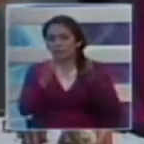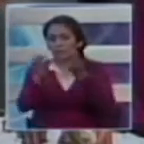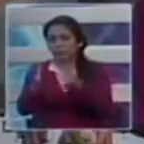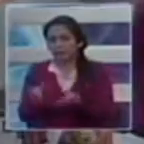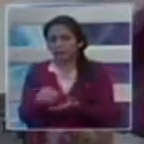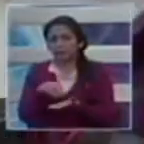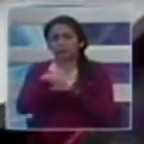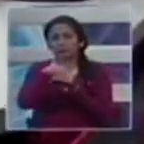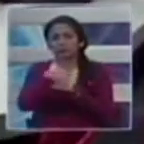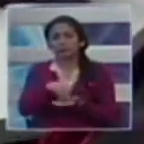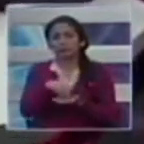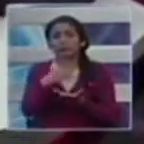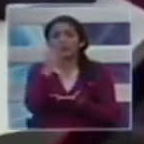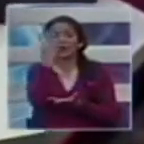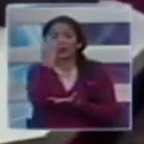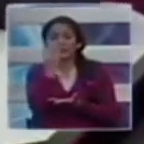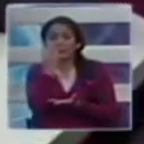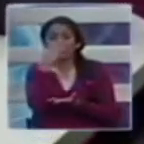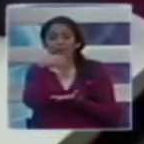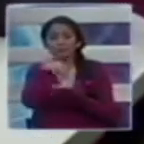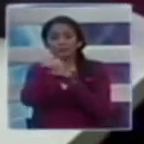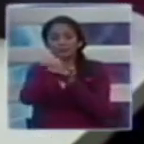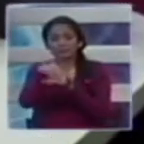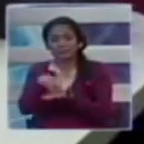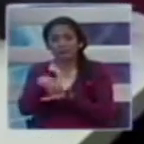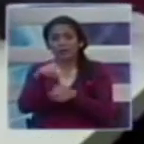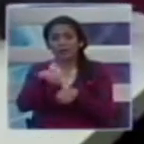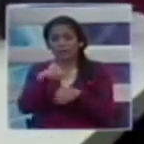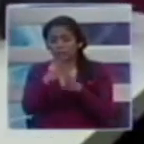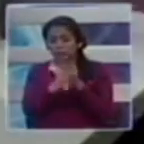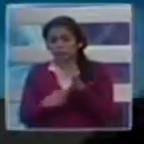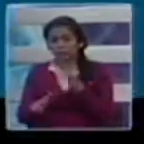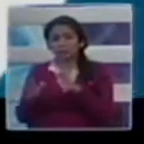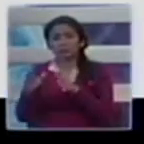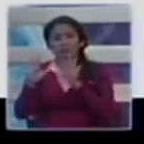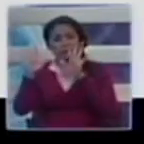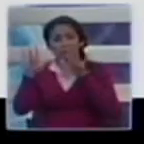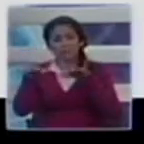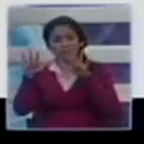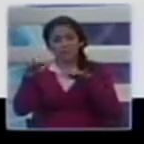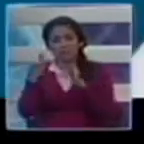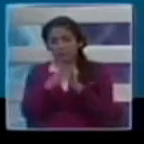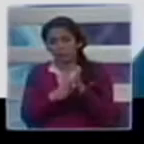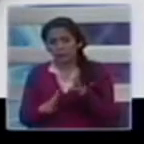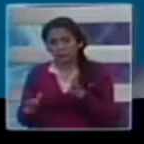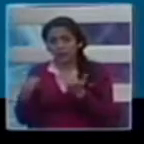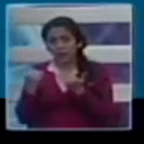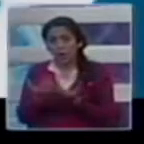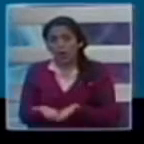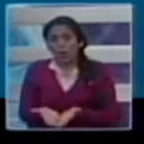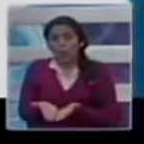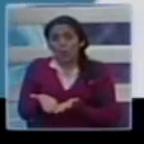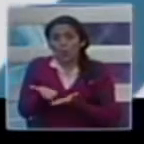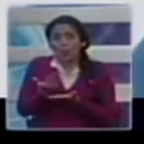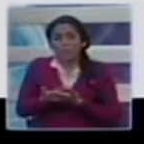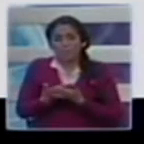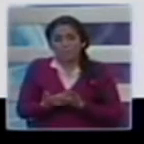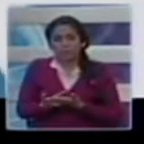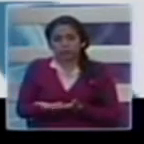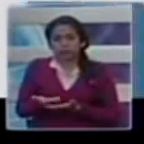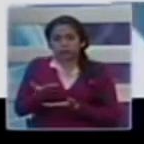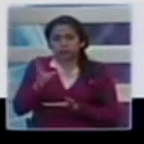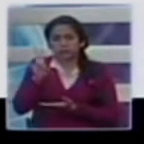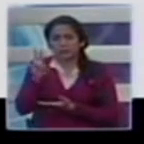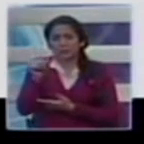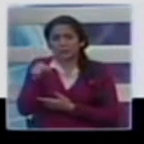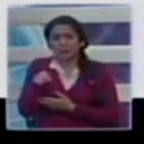14 gramos. Han transcurrido alrededor de 10 meses y hemos tenido animales de 7.5 libras. Y su